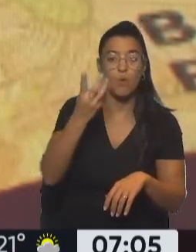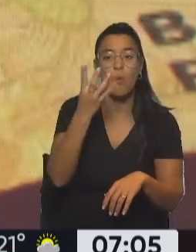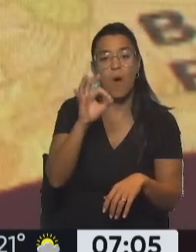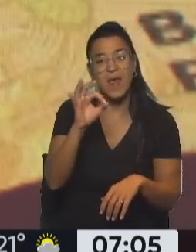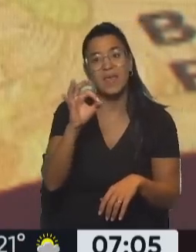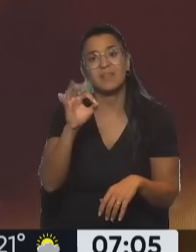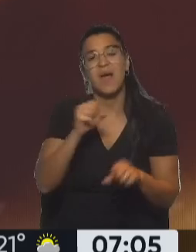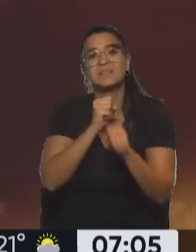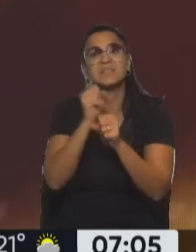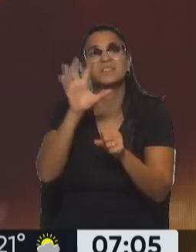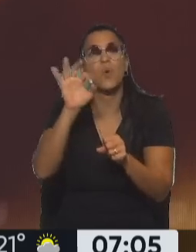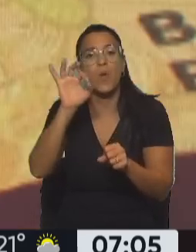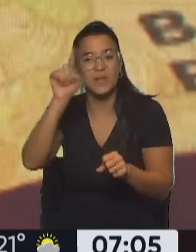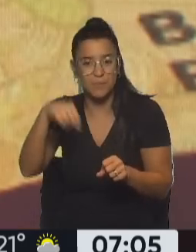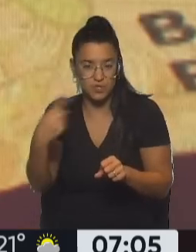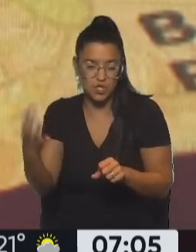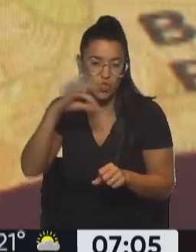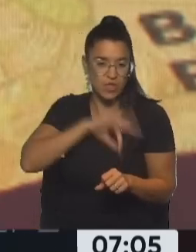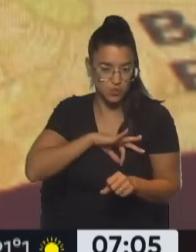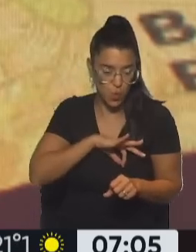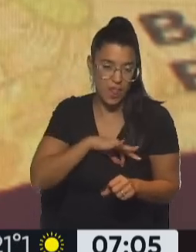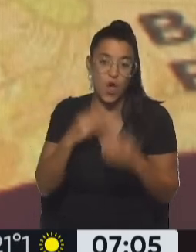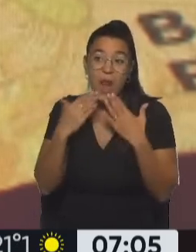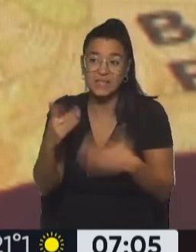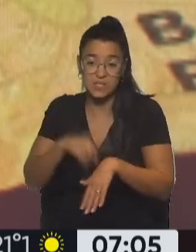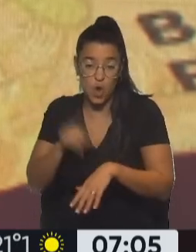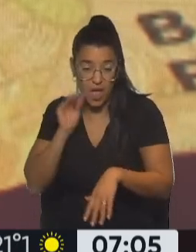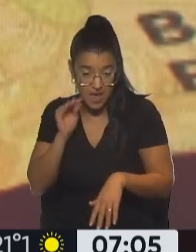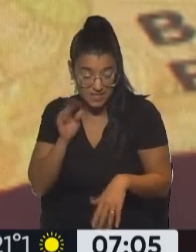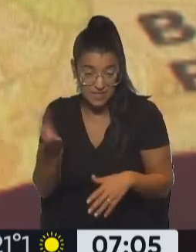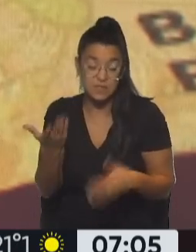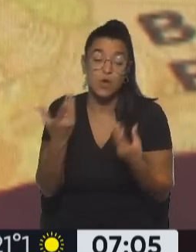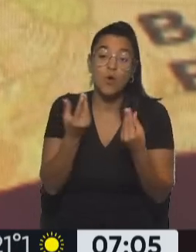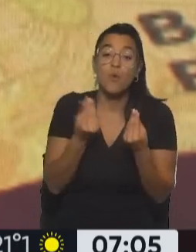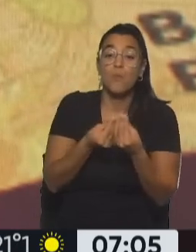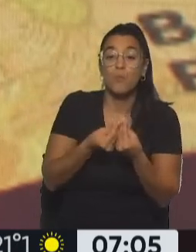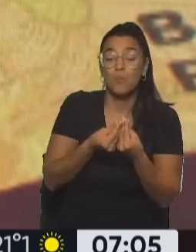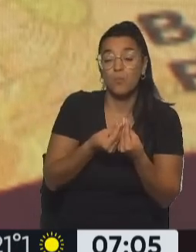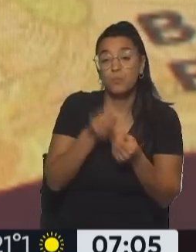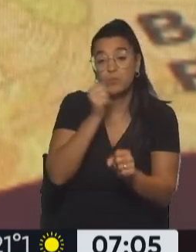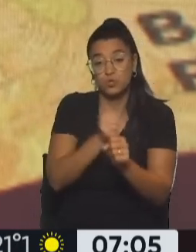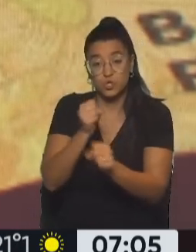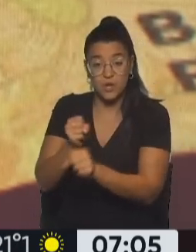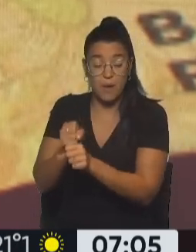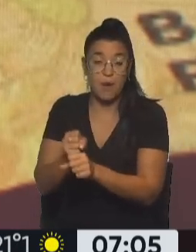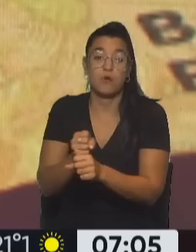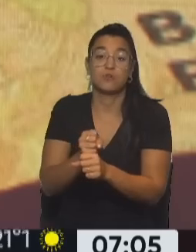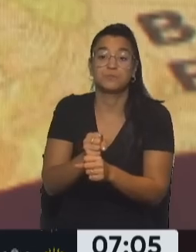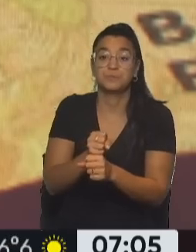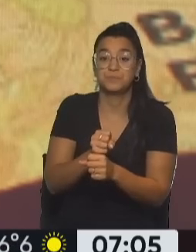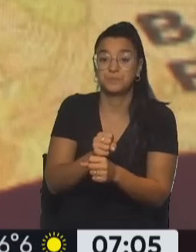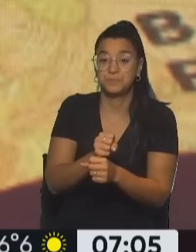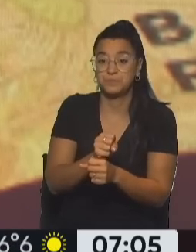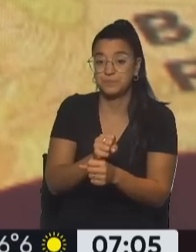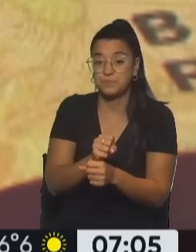al 50% de los ingresos, ¿no? de los trabajadores. Y en muchos casos, porque la tablita no está funcionando, se